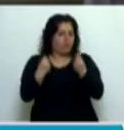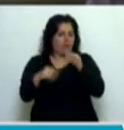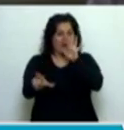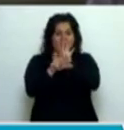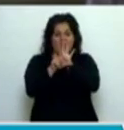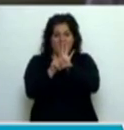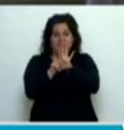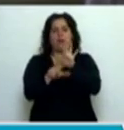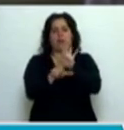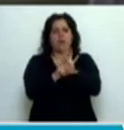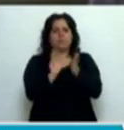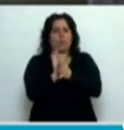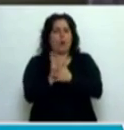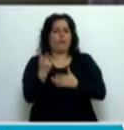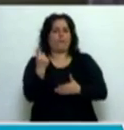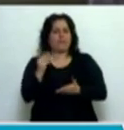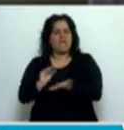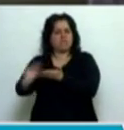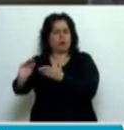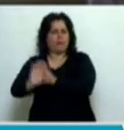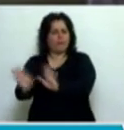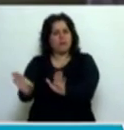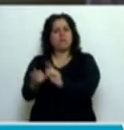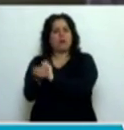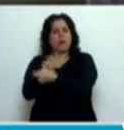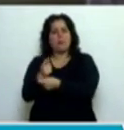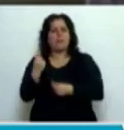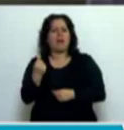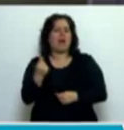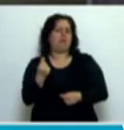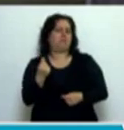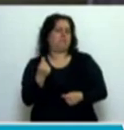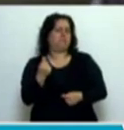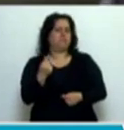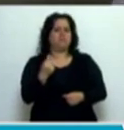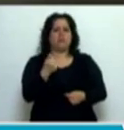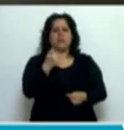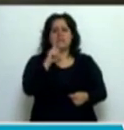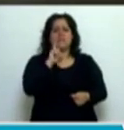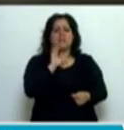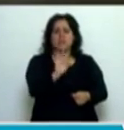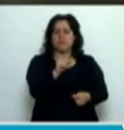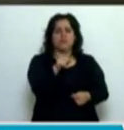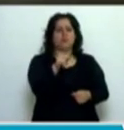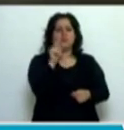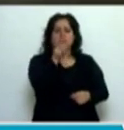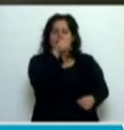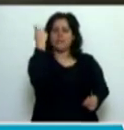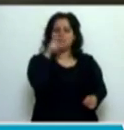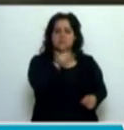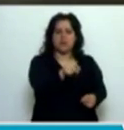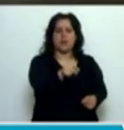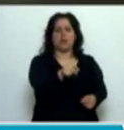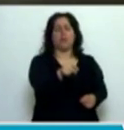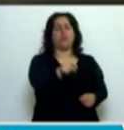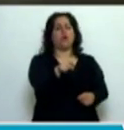ley, un activo financiero para convertirse en un activo específico del Estado. Hay un cambio conceptual que da esta